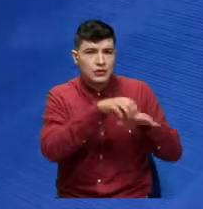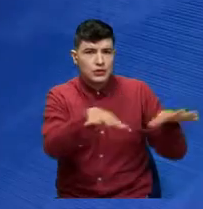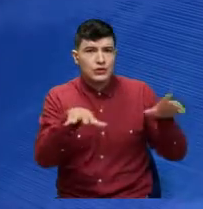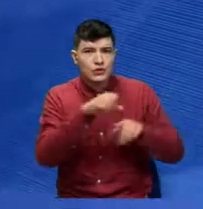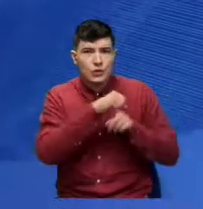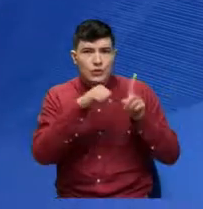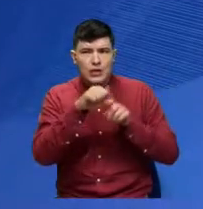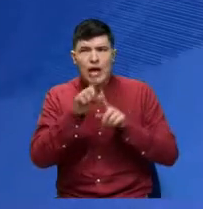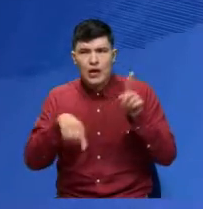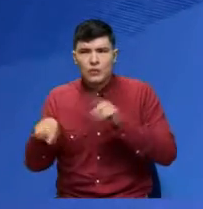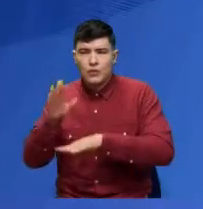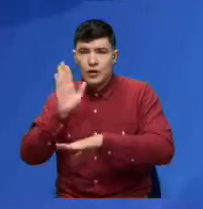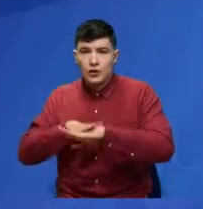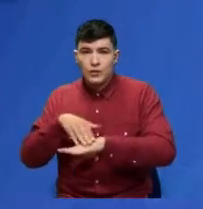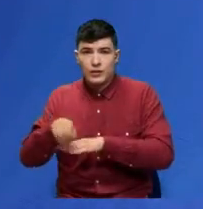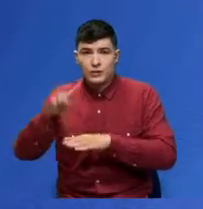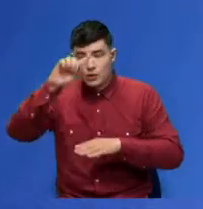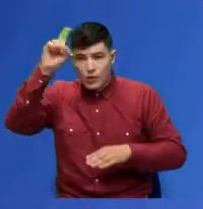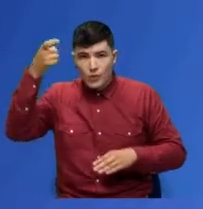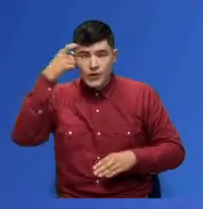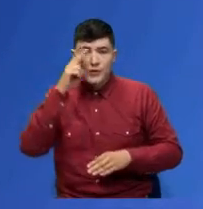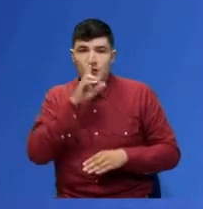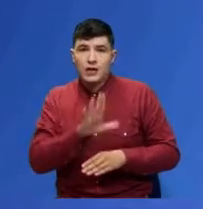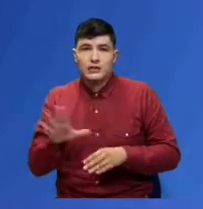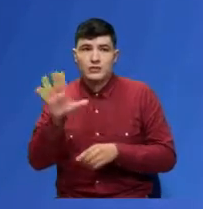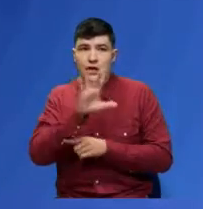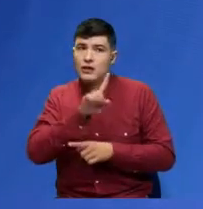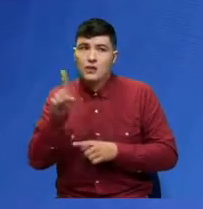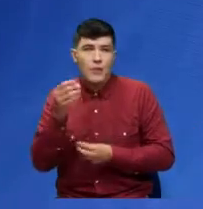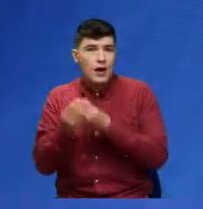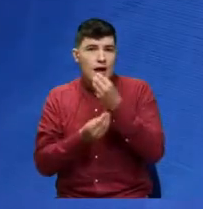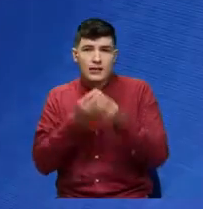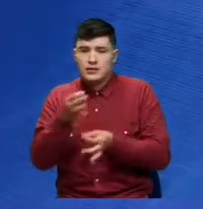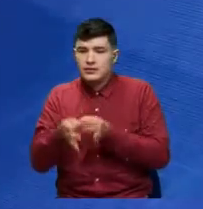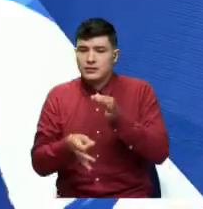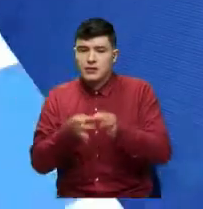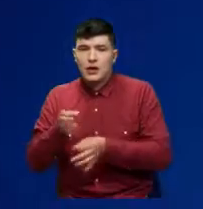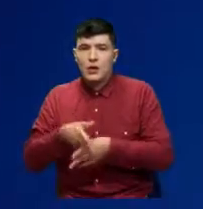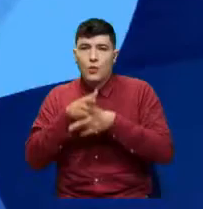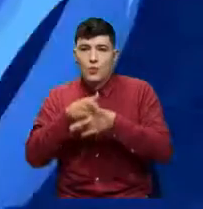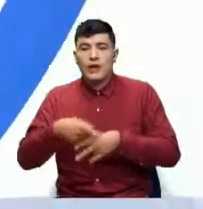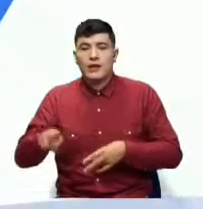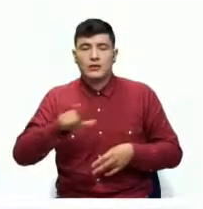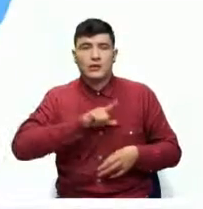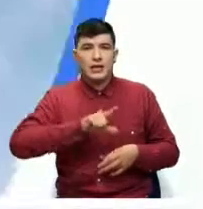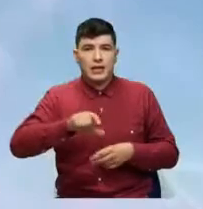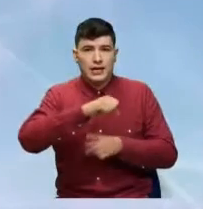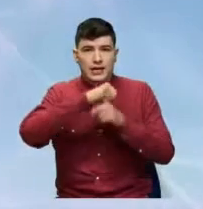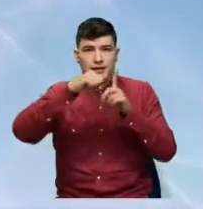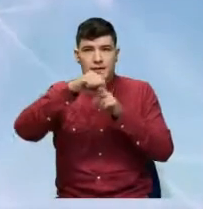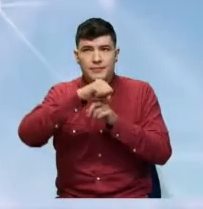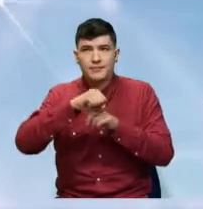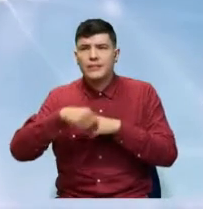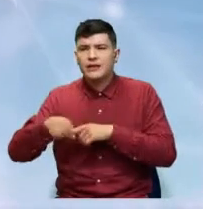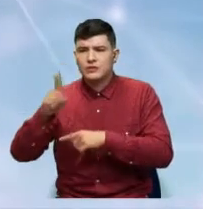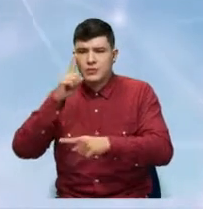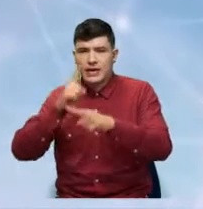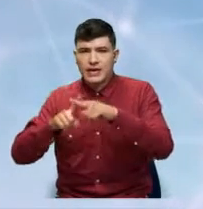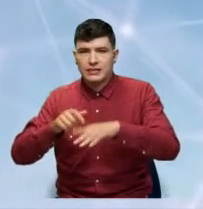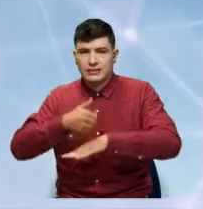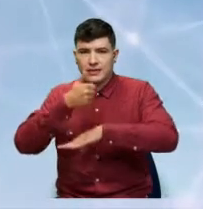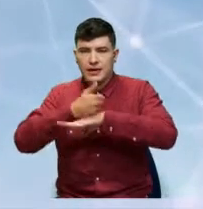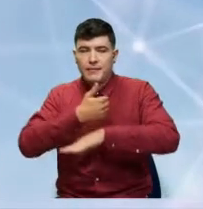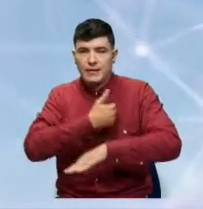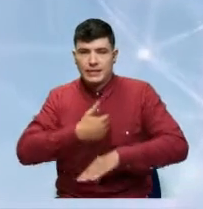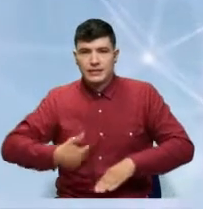echan la culpa al gobierno nacional de no realizar las medidas de protección adecuadas para los líderes sociales. El expresidente